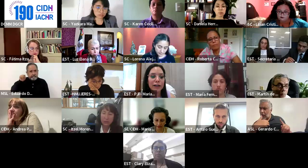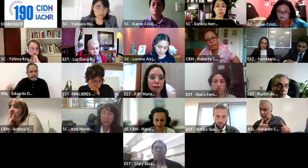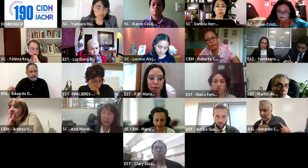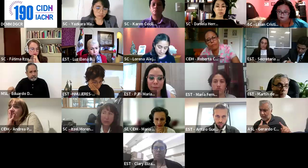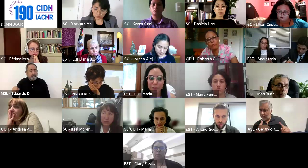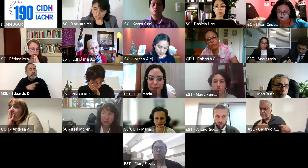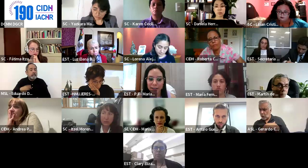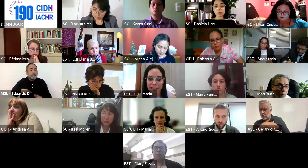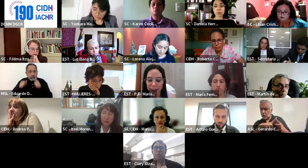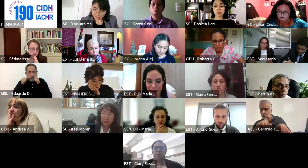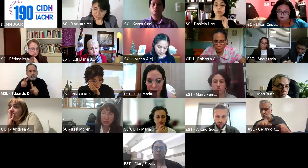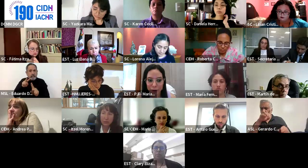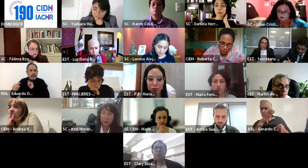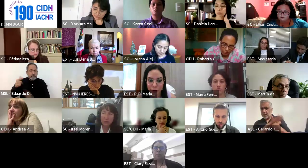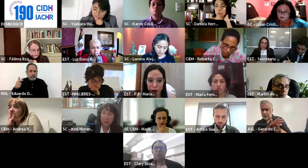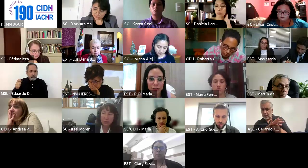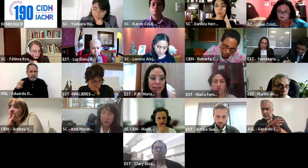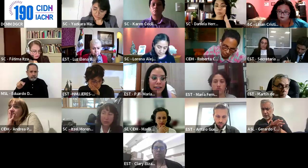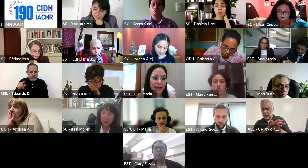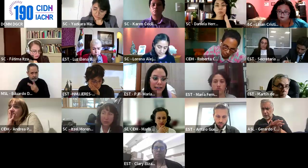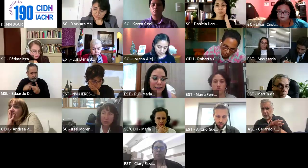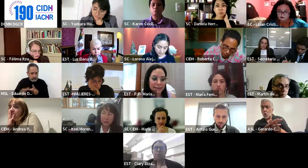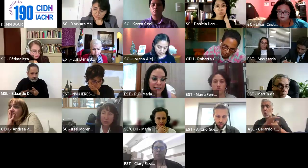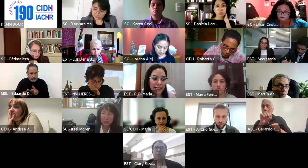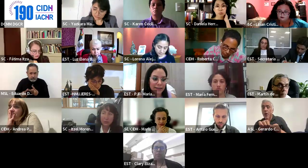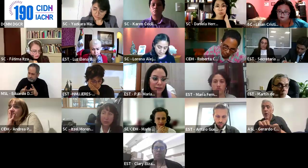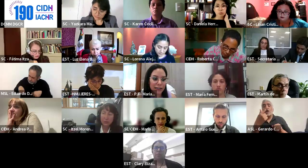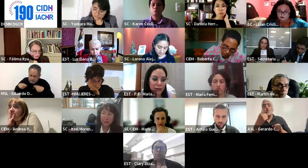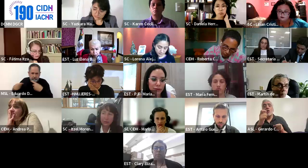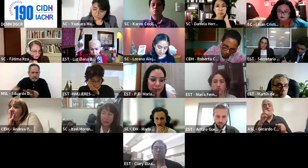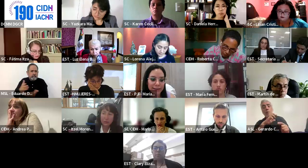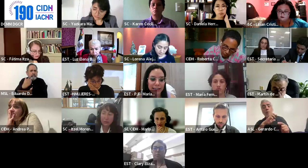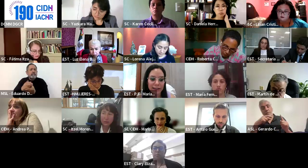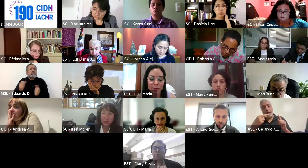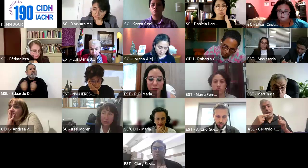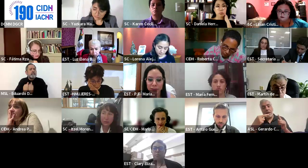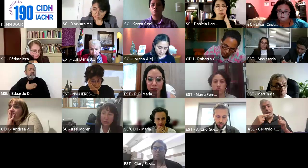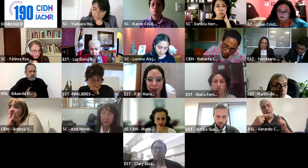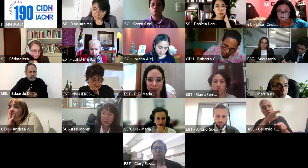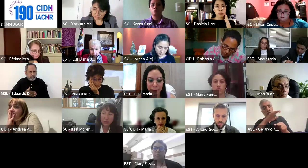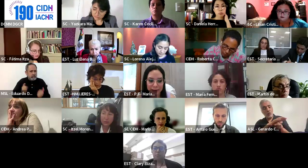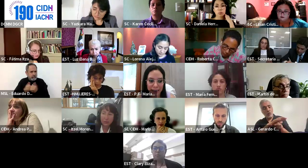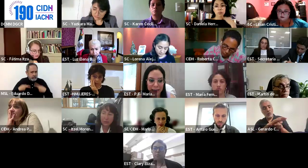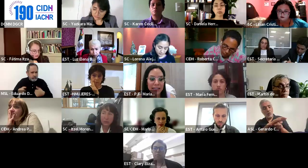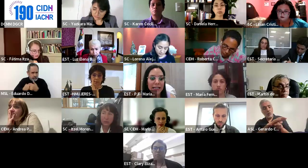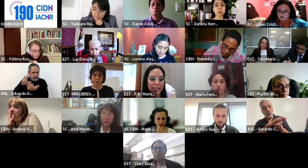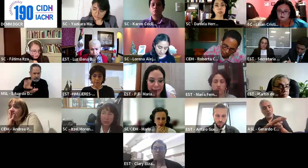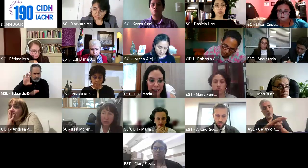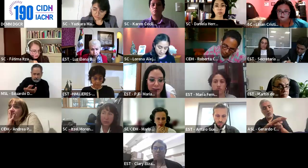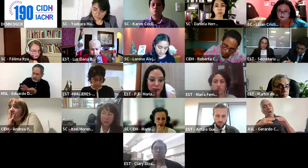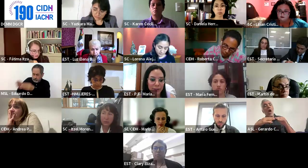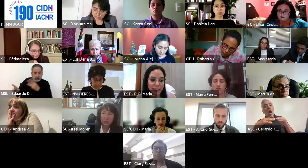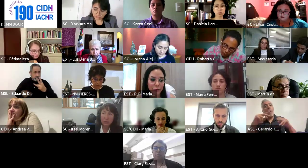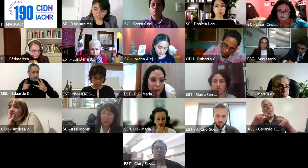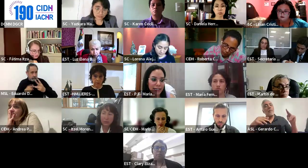garantizar con perspectiva de género, dos, garantizar el acceso a la justicia de las personas con discapacidad, y